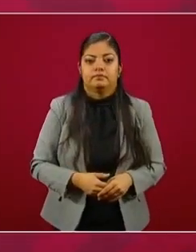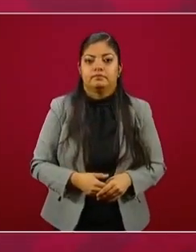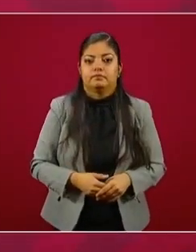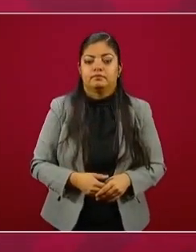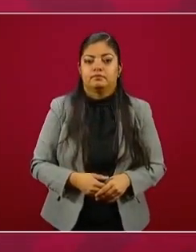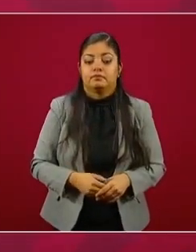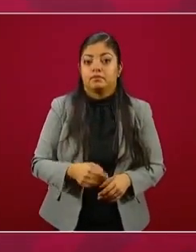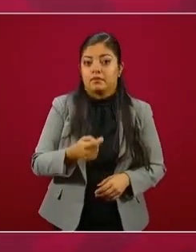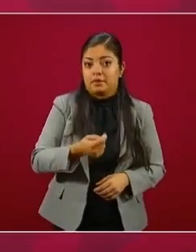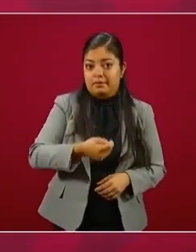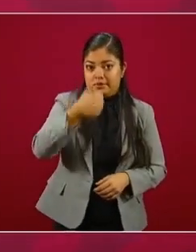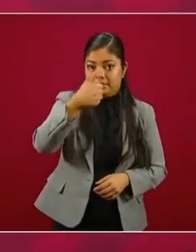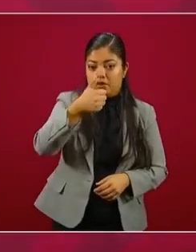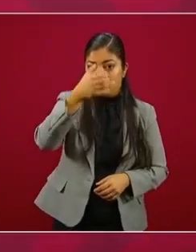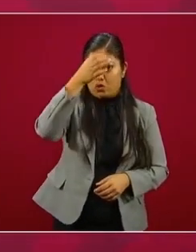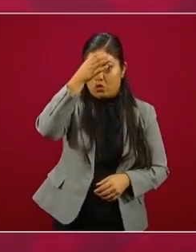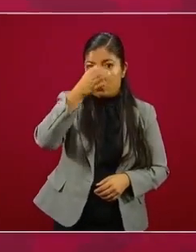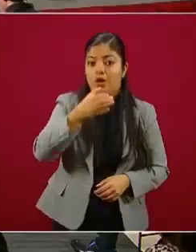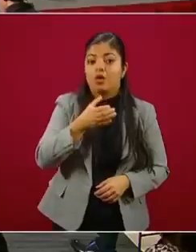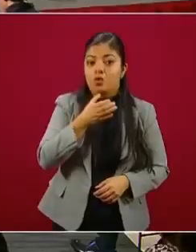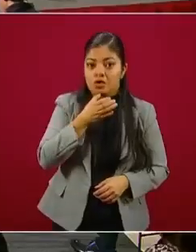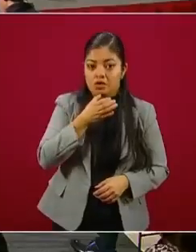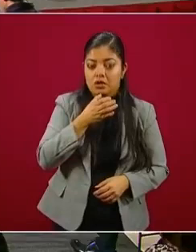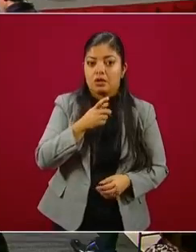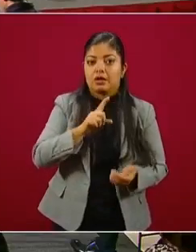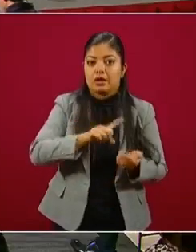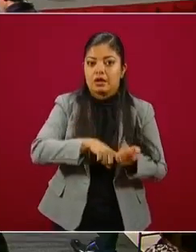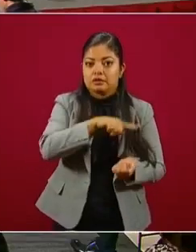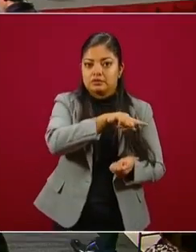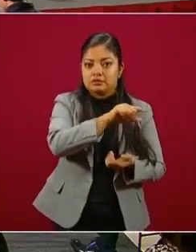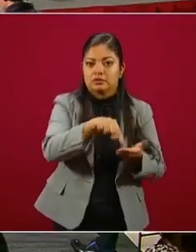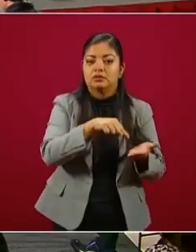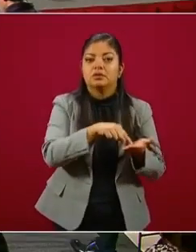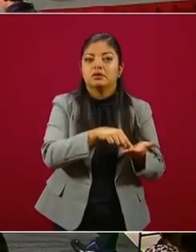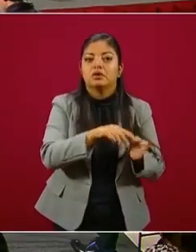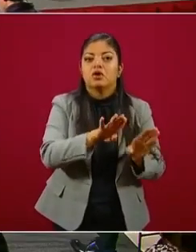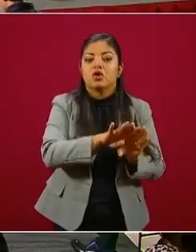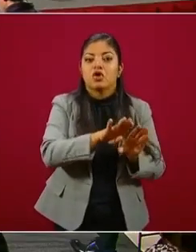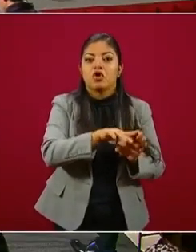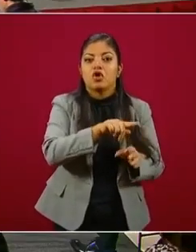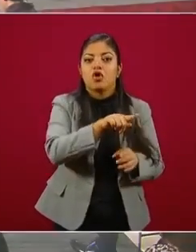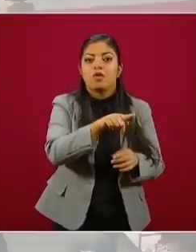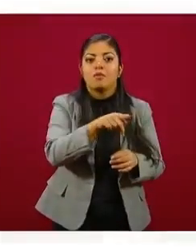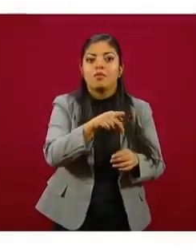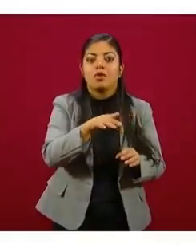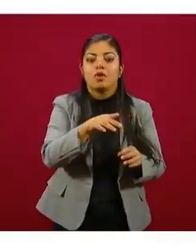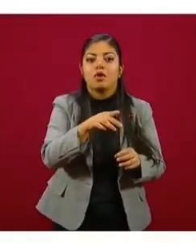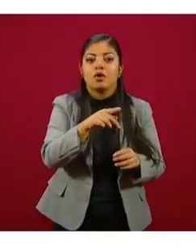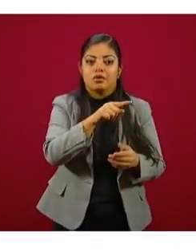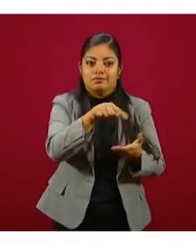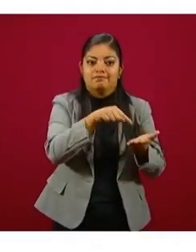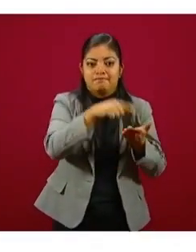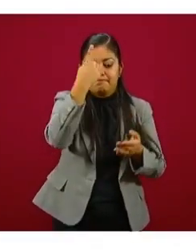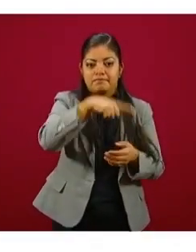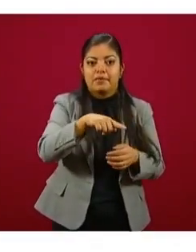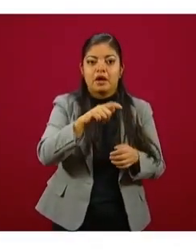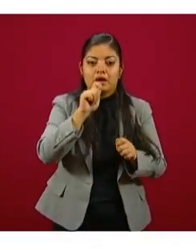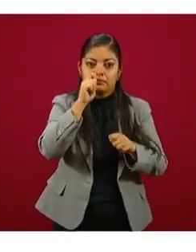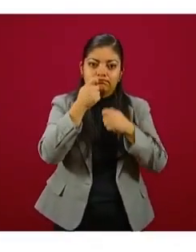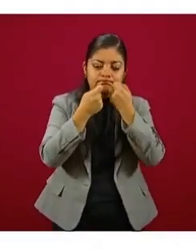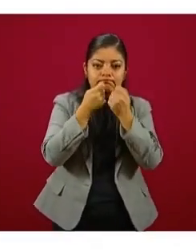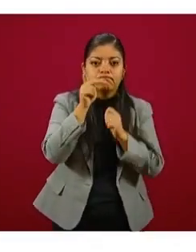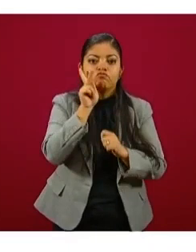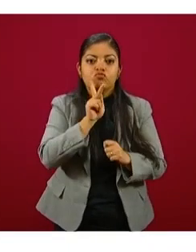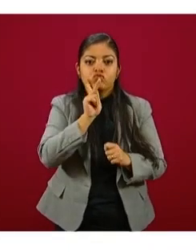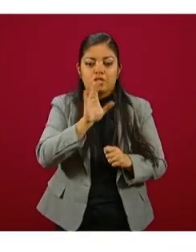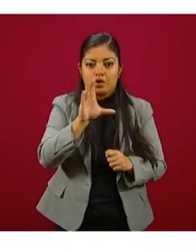Primero, el CRIT Coahuila se reconvierte en un centro ambulatorio de toma de pruebas COVID-19, en donde el gobierno